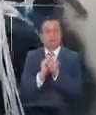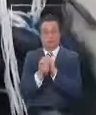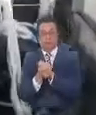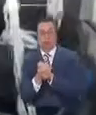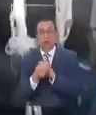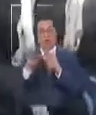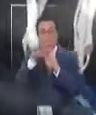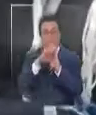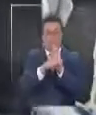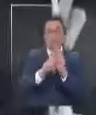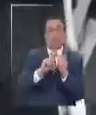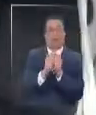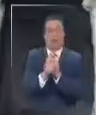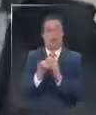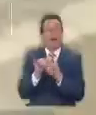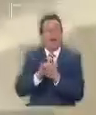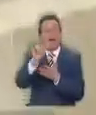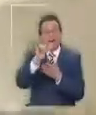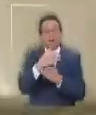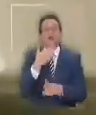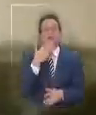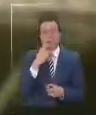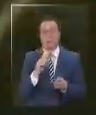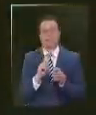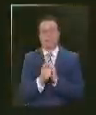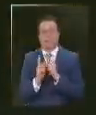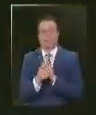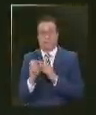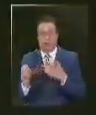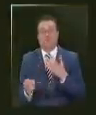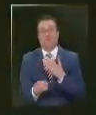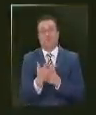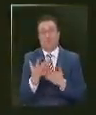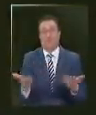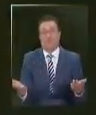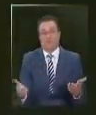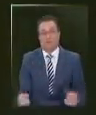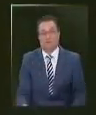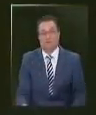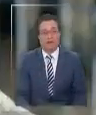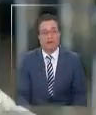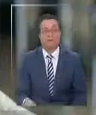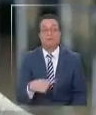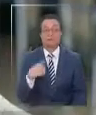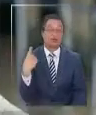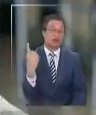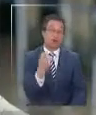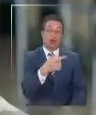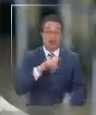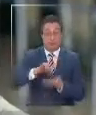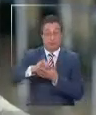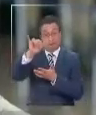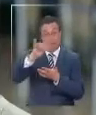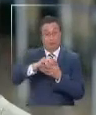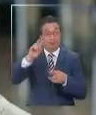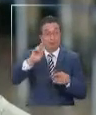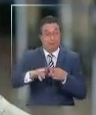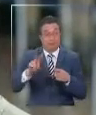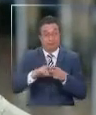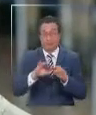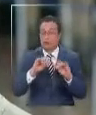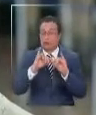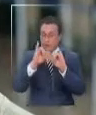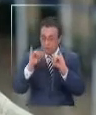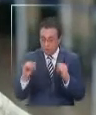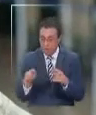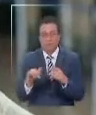cambian protocolos y los aviones también se adaptan al nuevo escenario. Todos los aeropuertos que estamos operando están modificando su